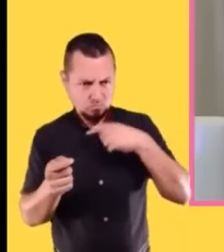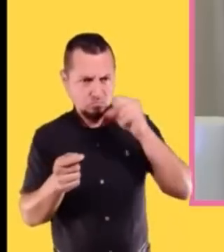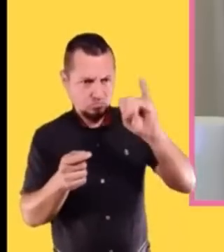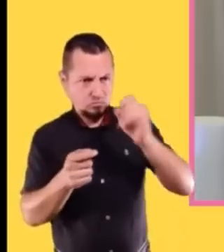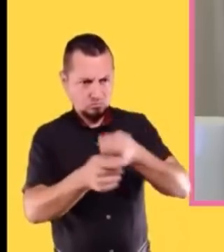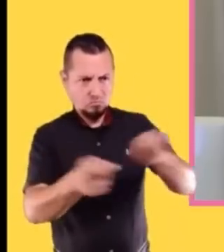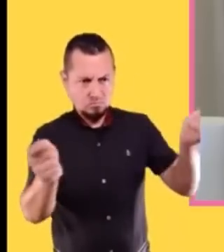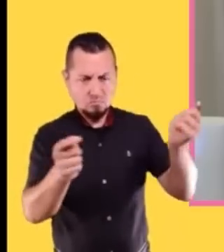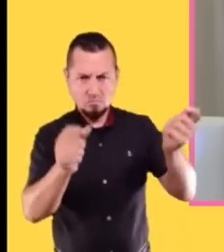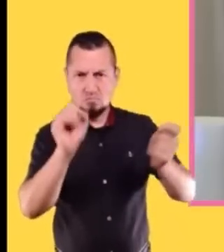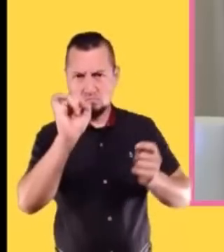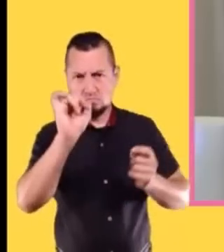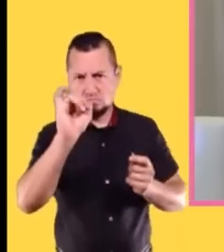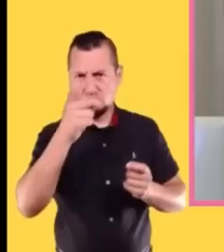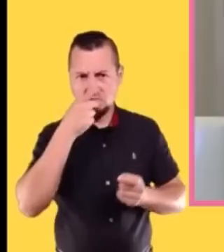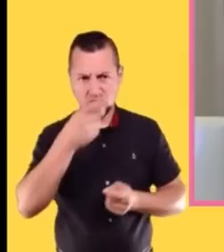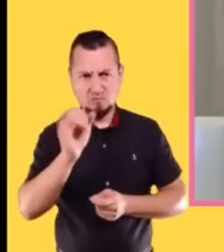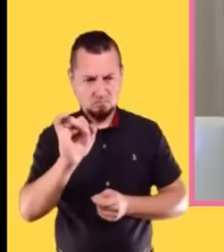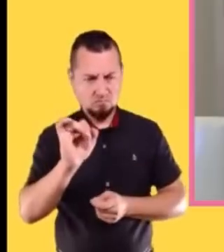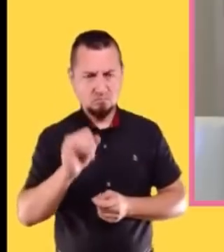segundo,